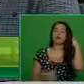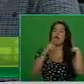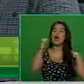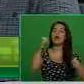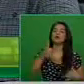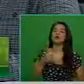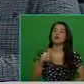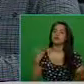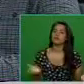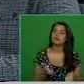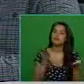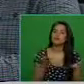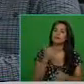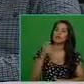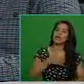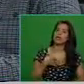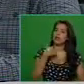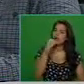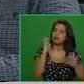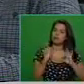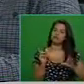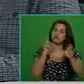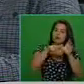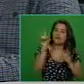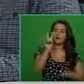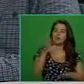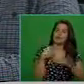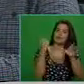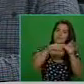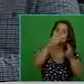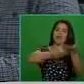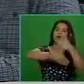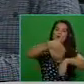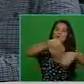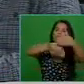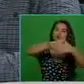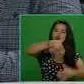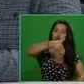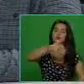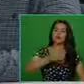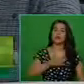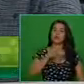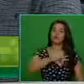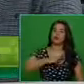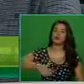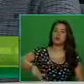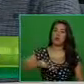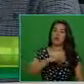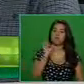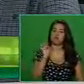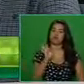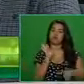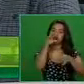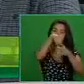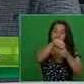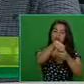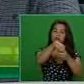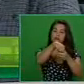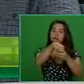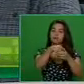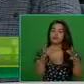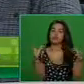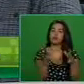siempre aupó, buscó, y finalmente nosotros como sociedad nos incorporamos en un